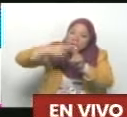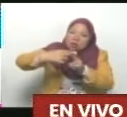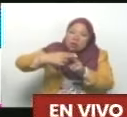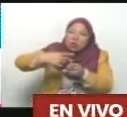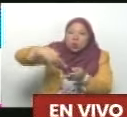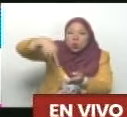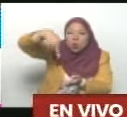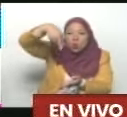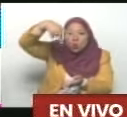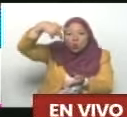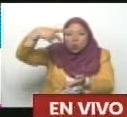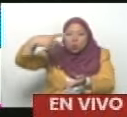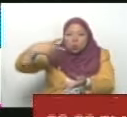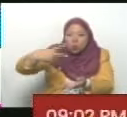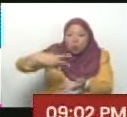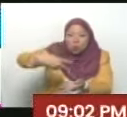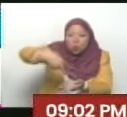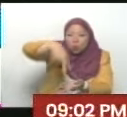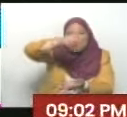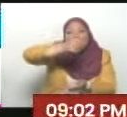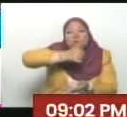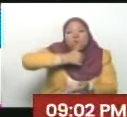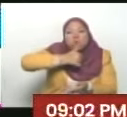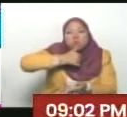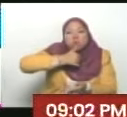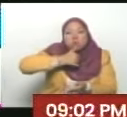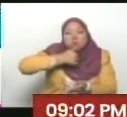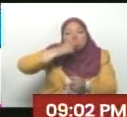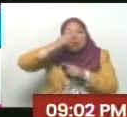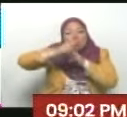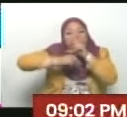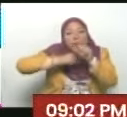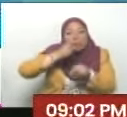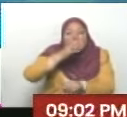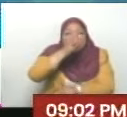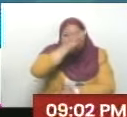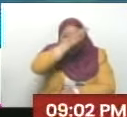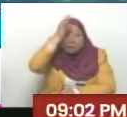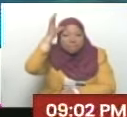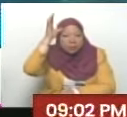que salió en sus redes sociales? Capriles,